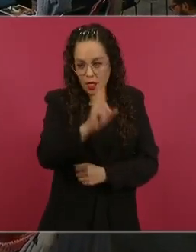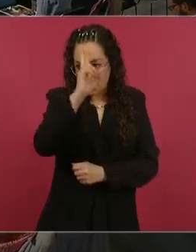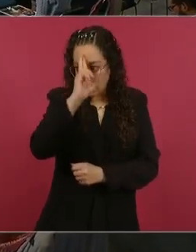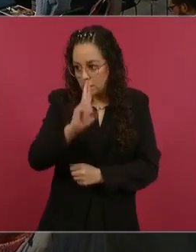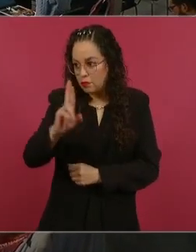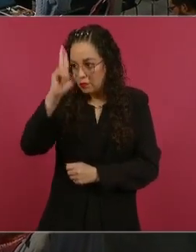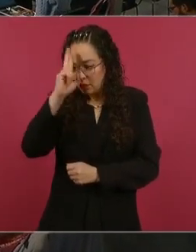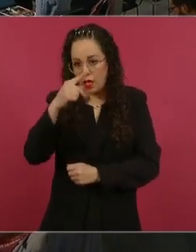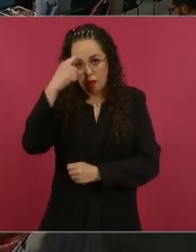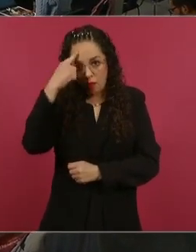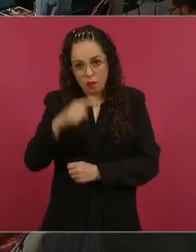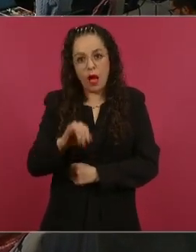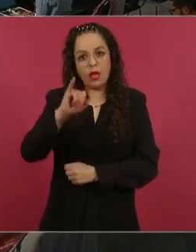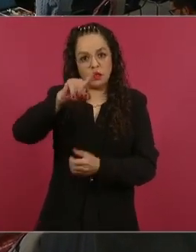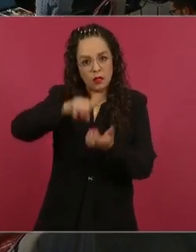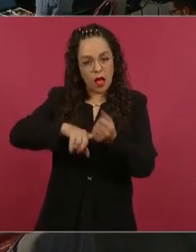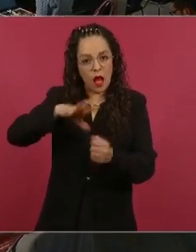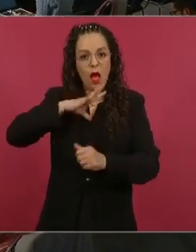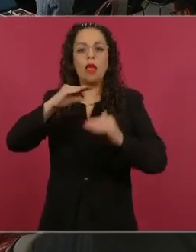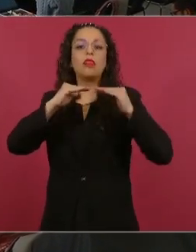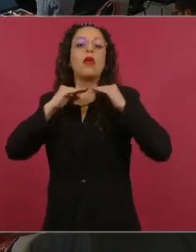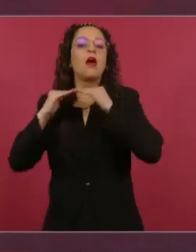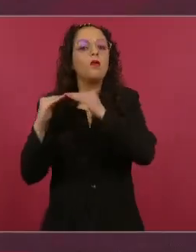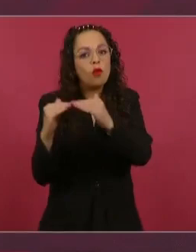Venezuela. Y además, lo decíamos,